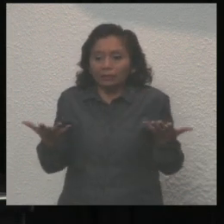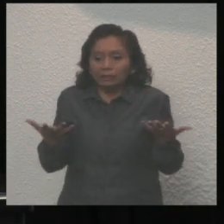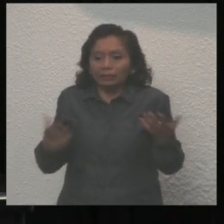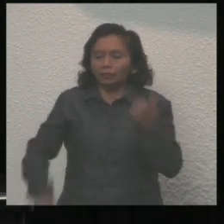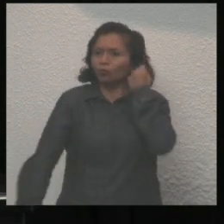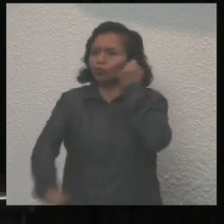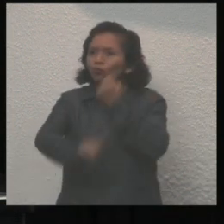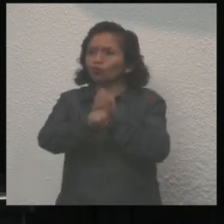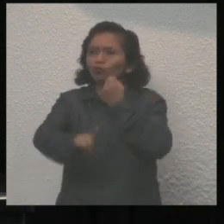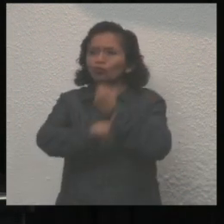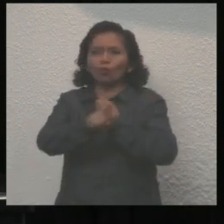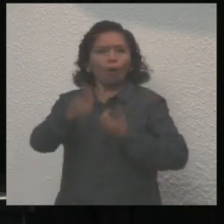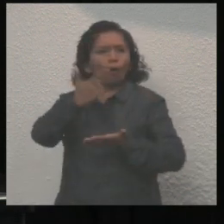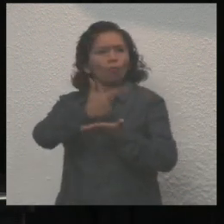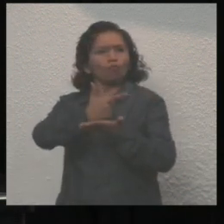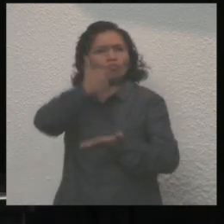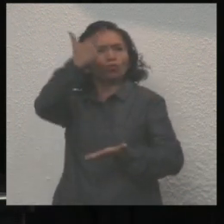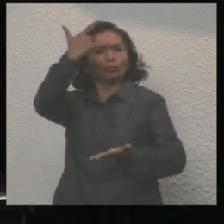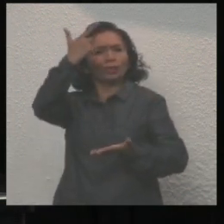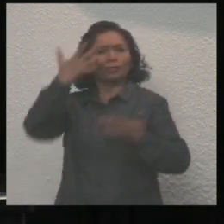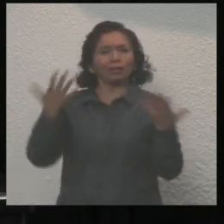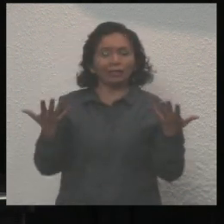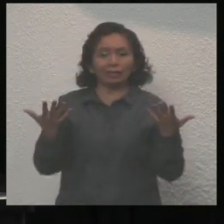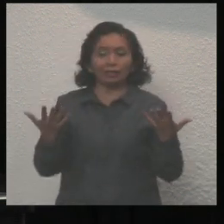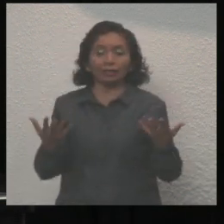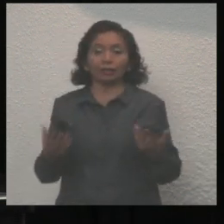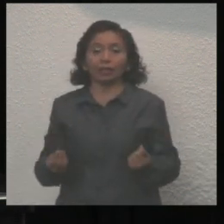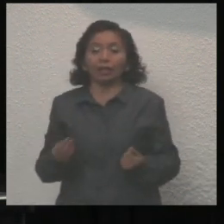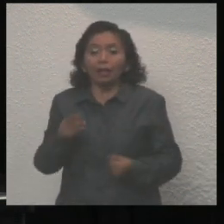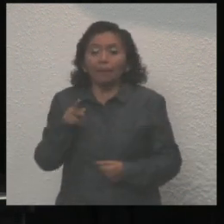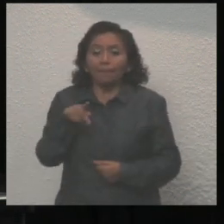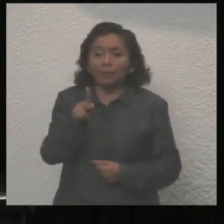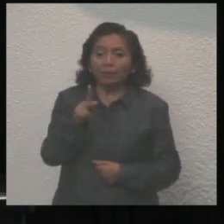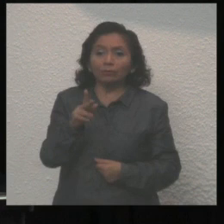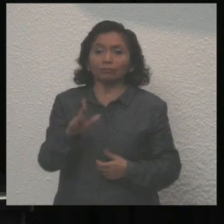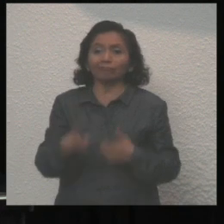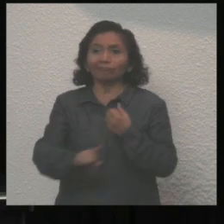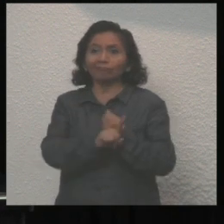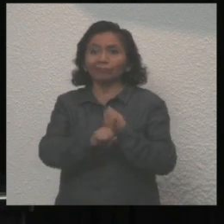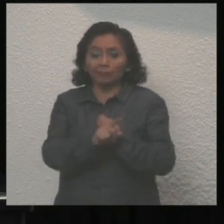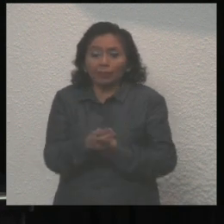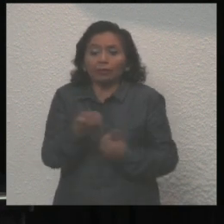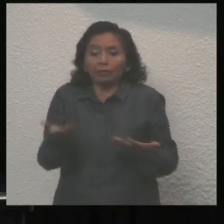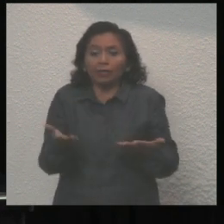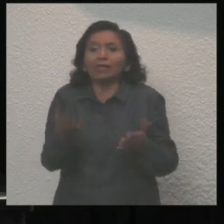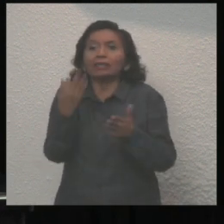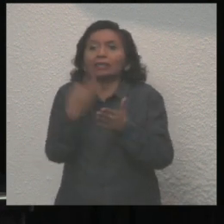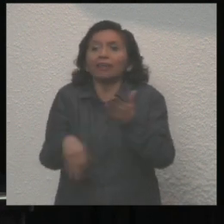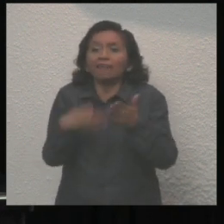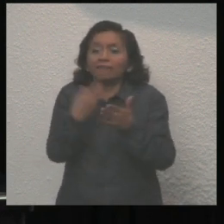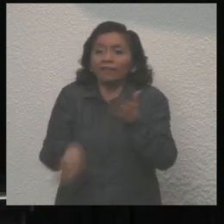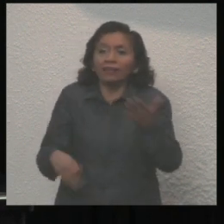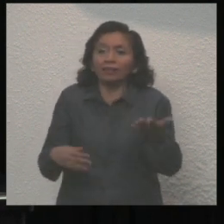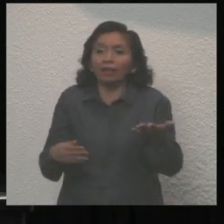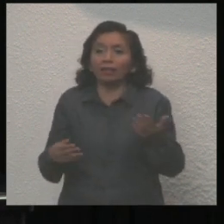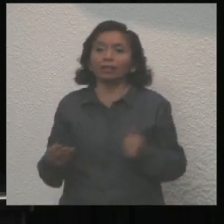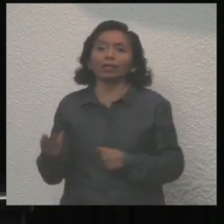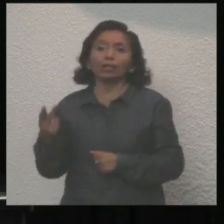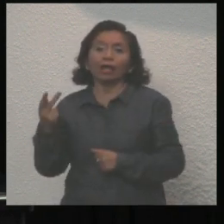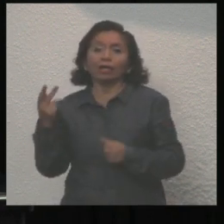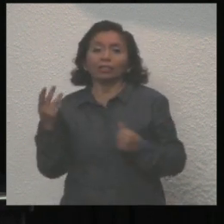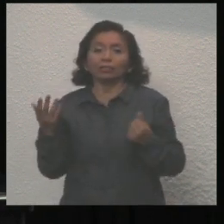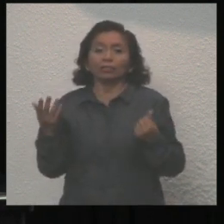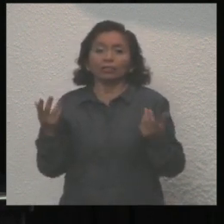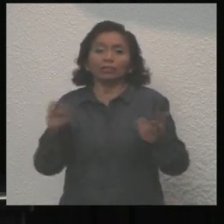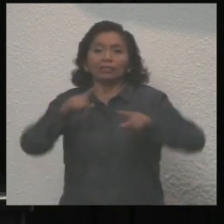catástrofe que resulta de la coyuntura que vivimos, pero que ante todo es consecuencia de las políticas neoliberales de los